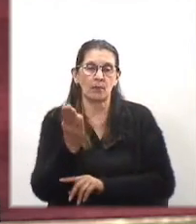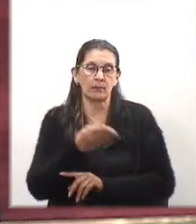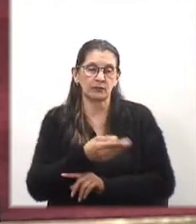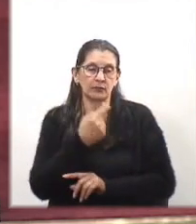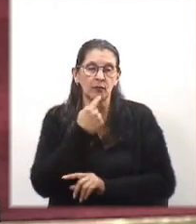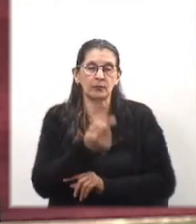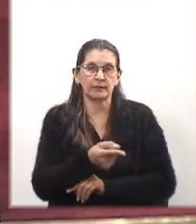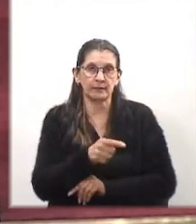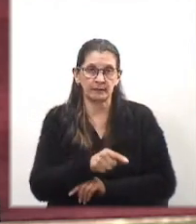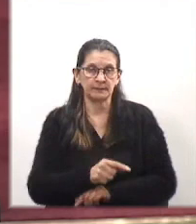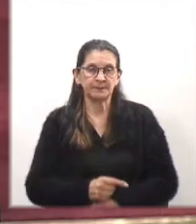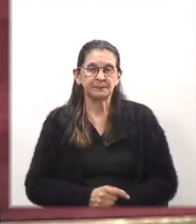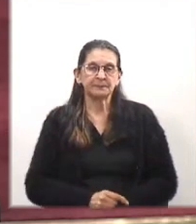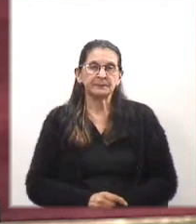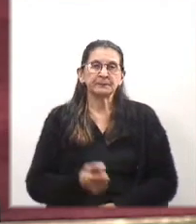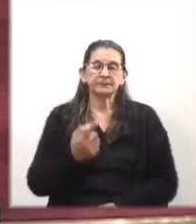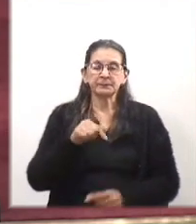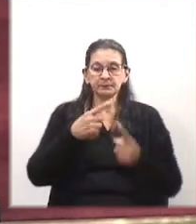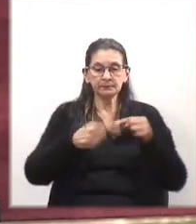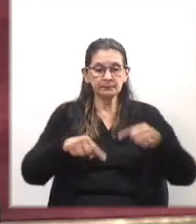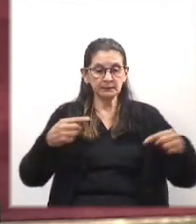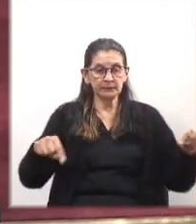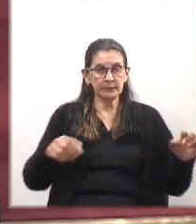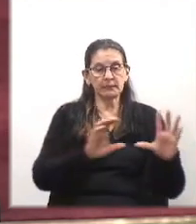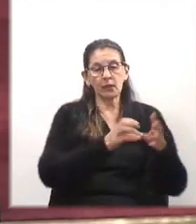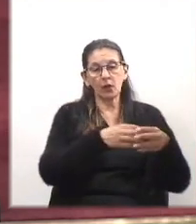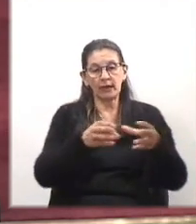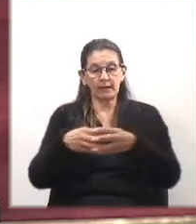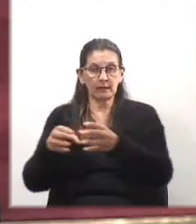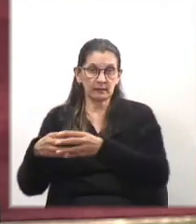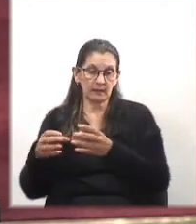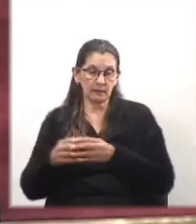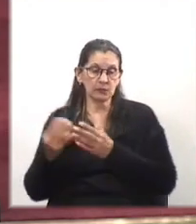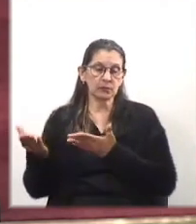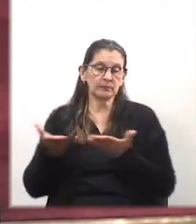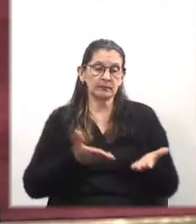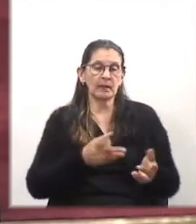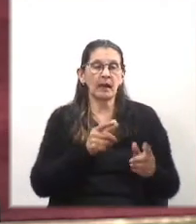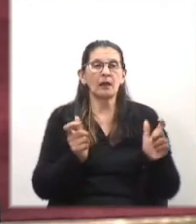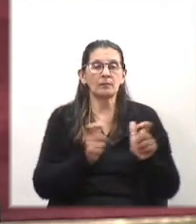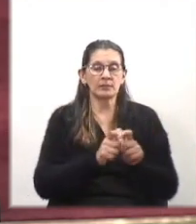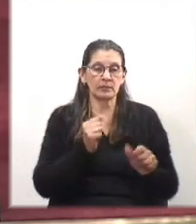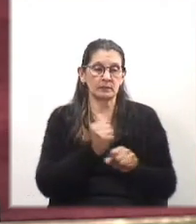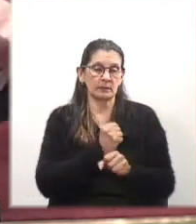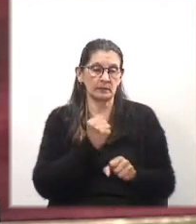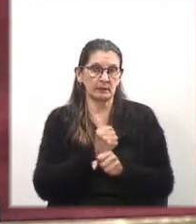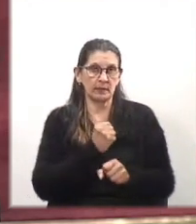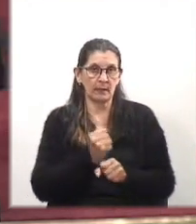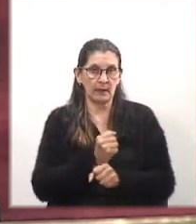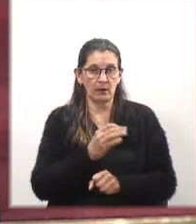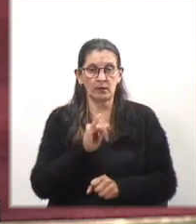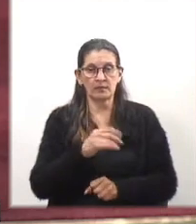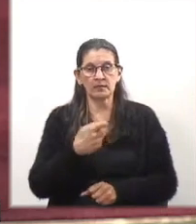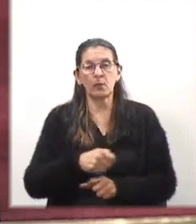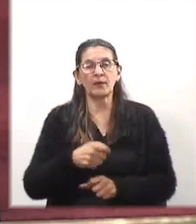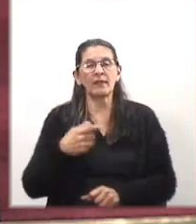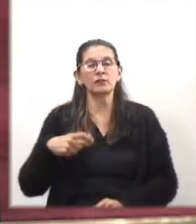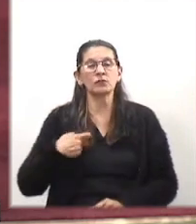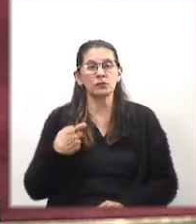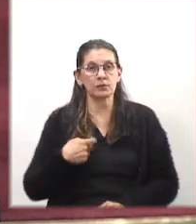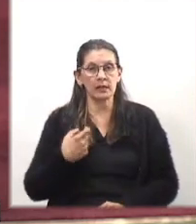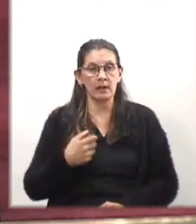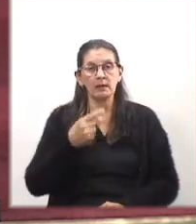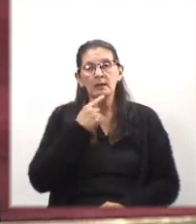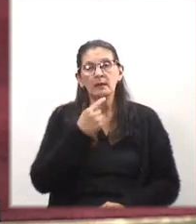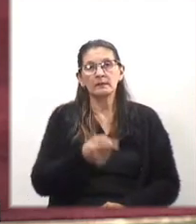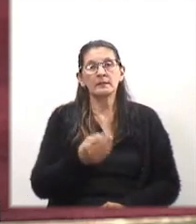vigente. Los diferentes colectivos y delegaciones recibidas por la Comisión de Legislación de Trabajo y Seguridad Social advirtieron